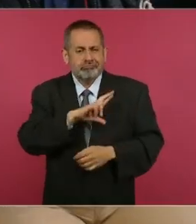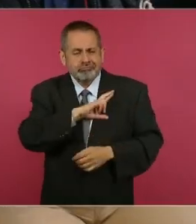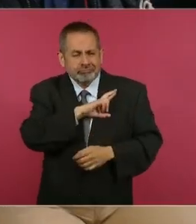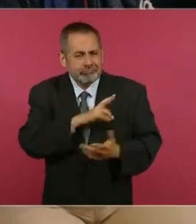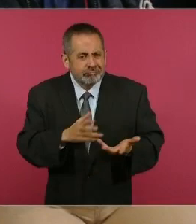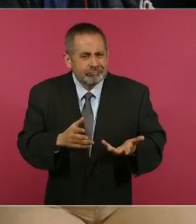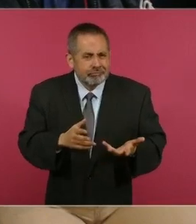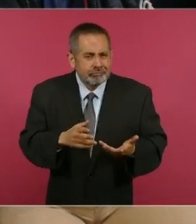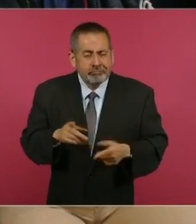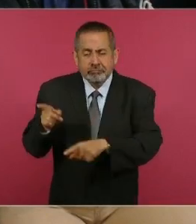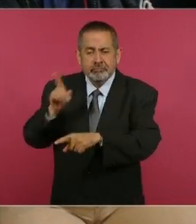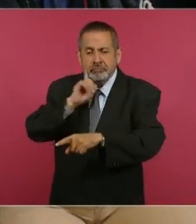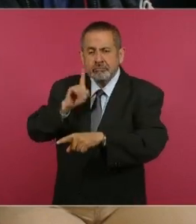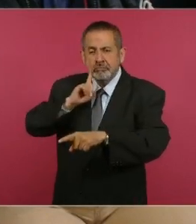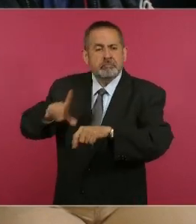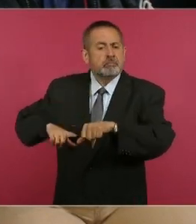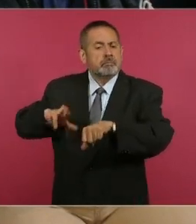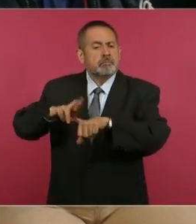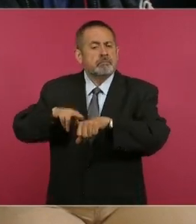la gobernadora